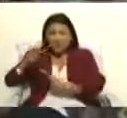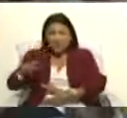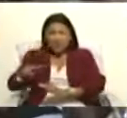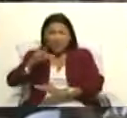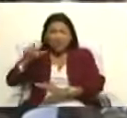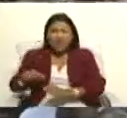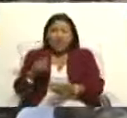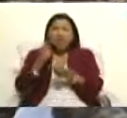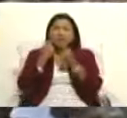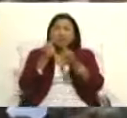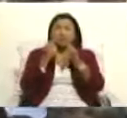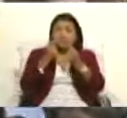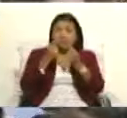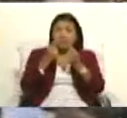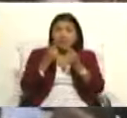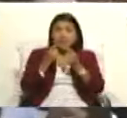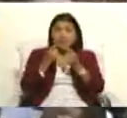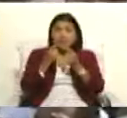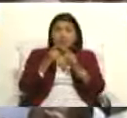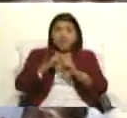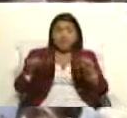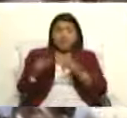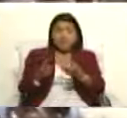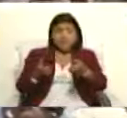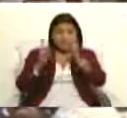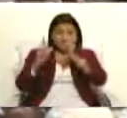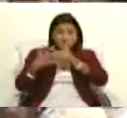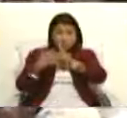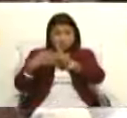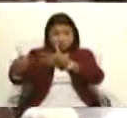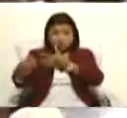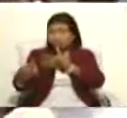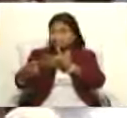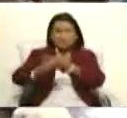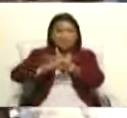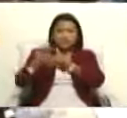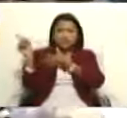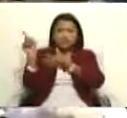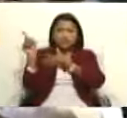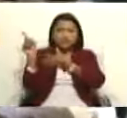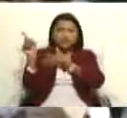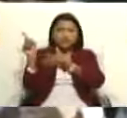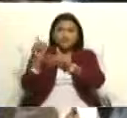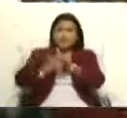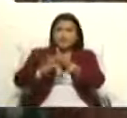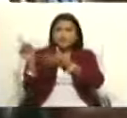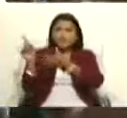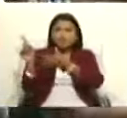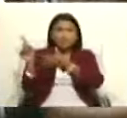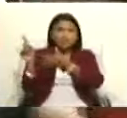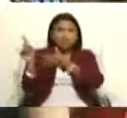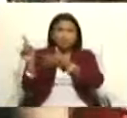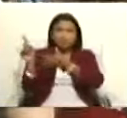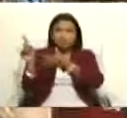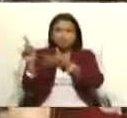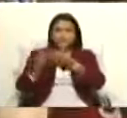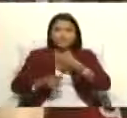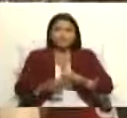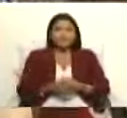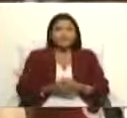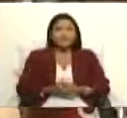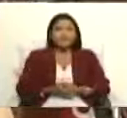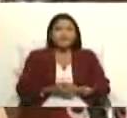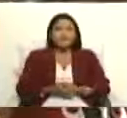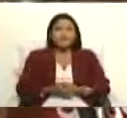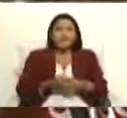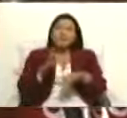nadie pero tampoco vamos a dejar que no los roben tampoco vamos a dejar que nos lo roben